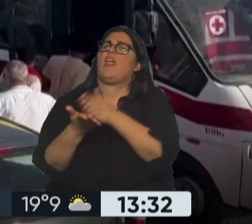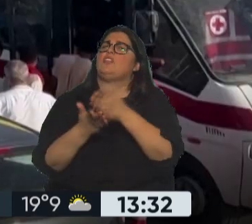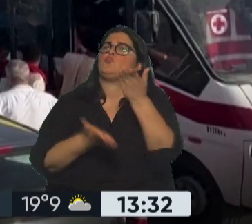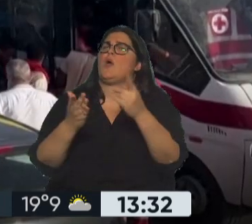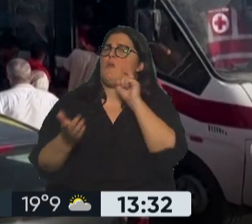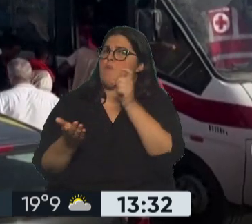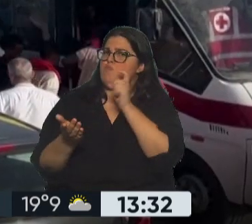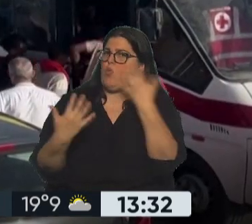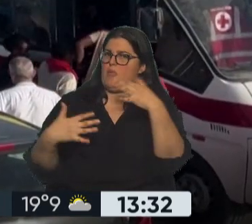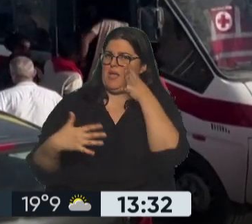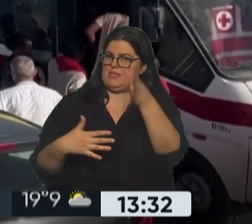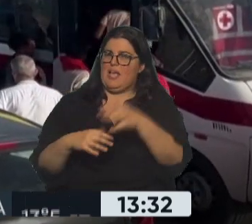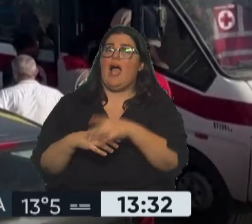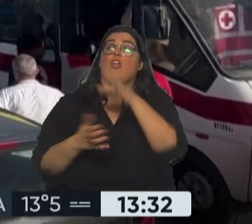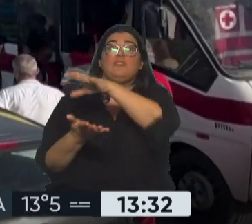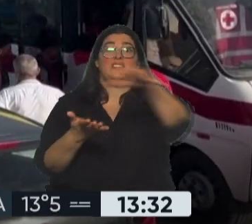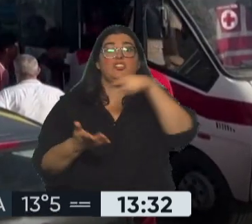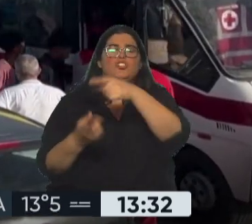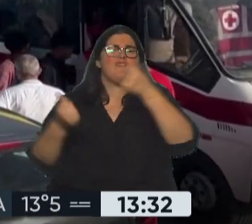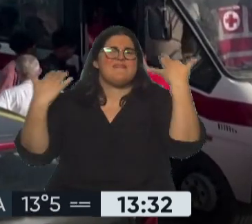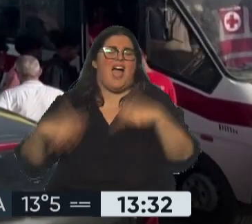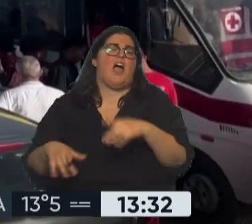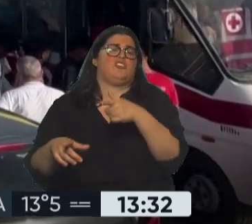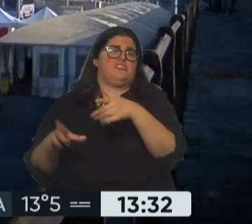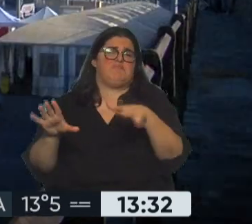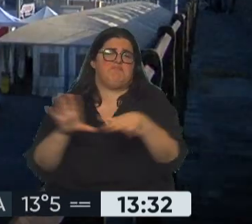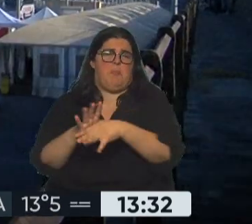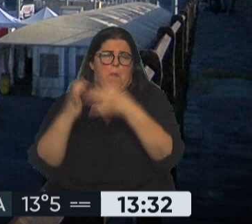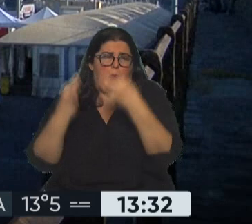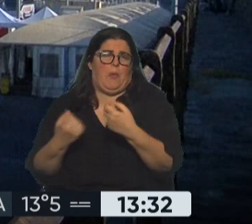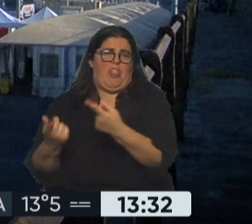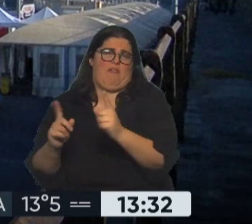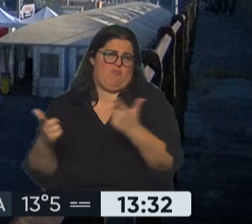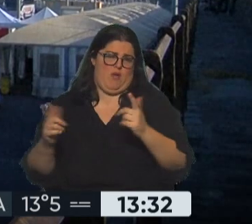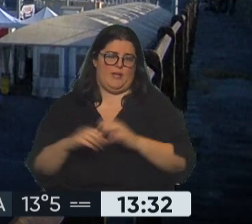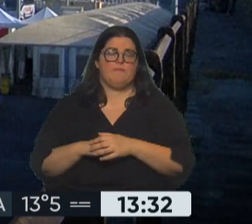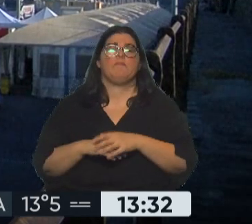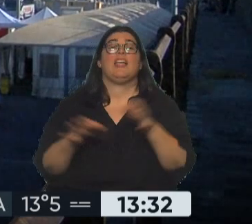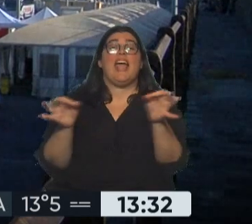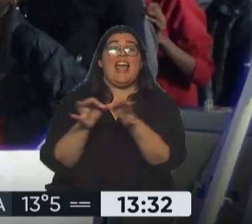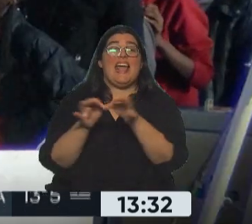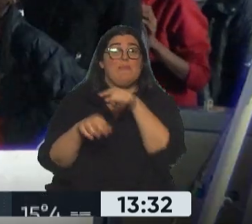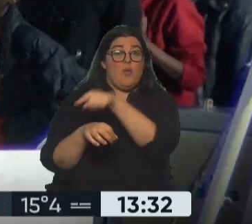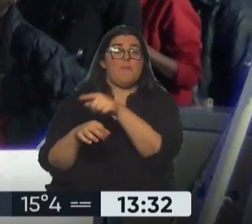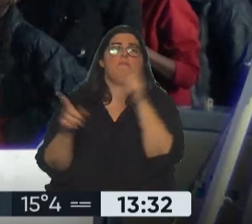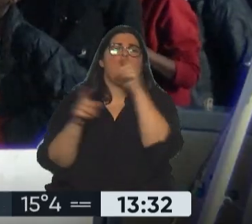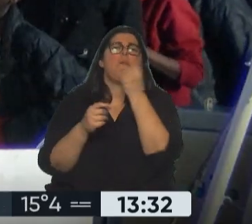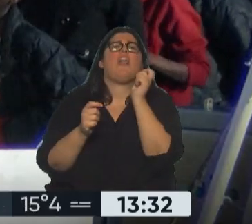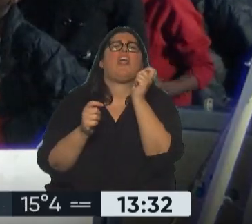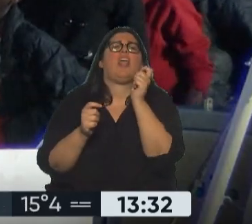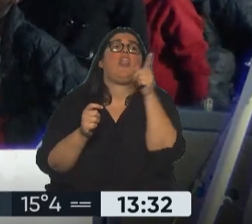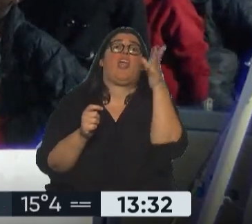humanos, además de ser caros e ineficientes. El problema de Lampedusa es de Italia, pero también